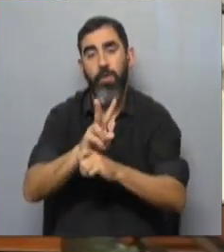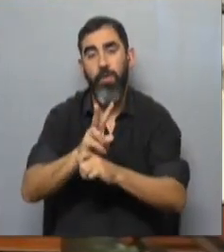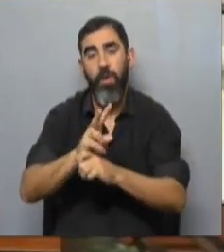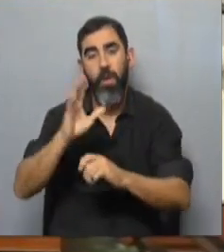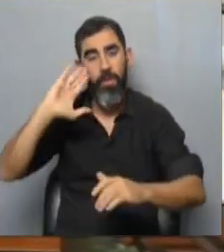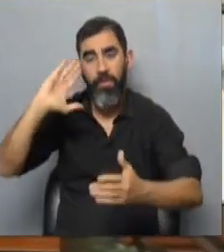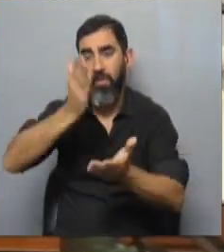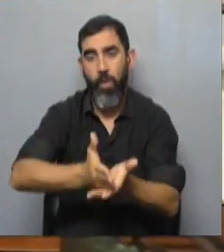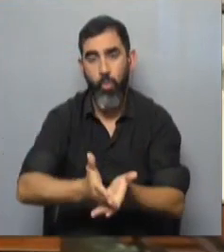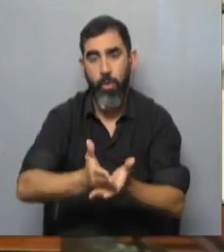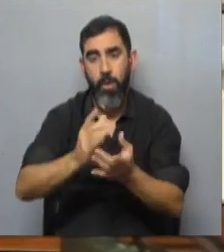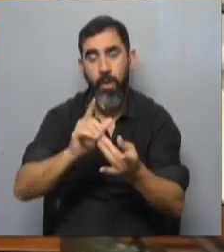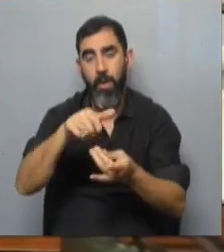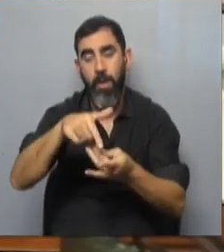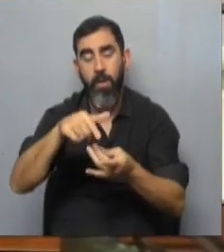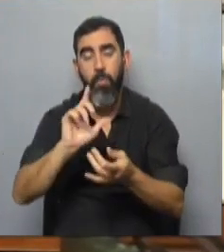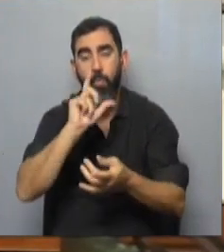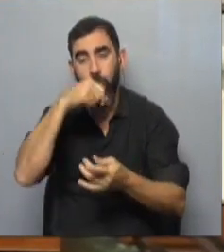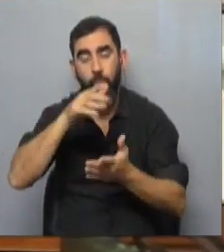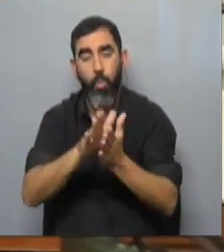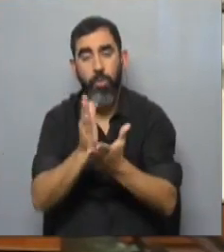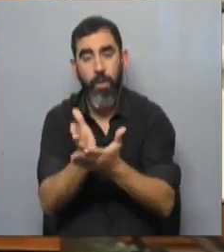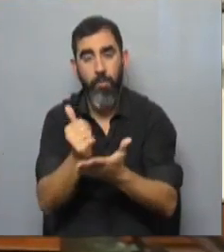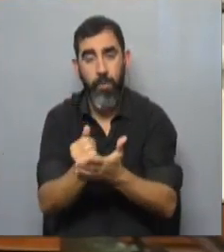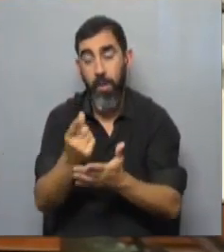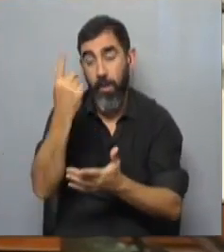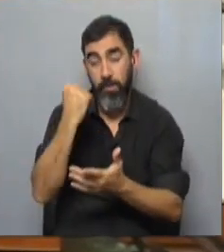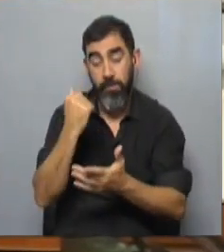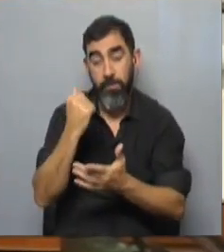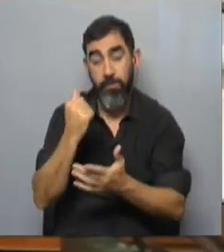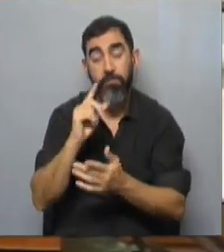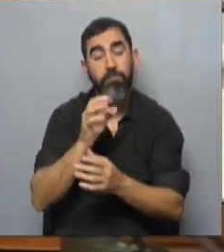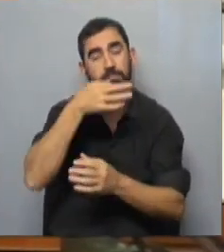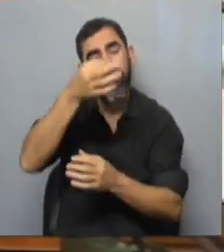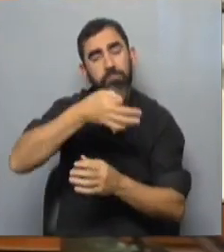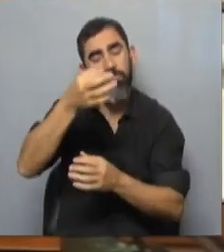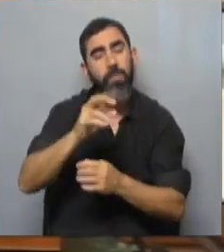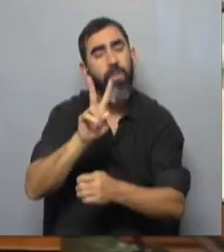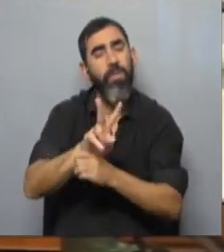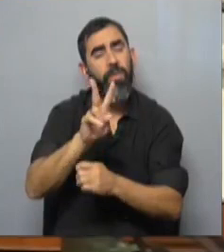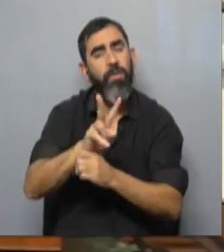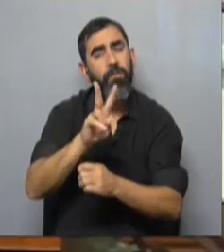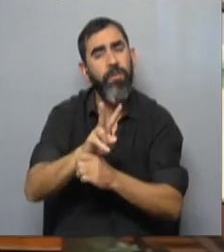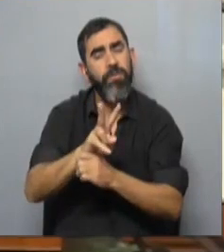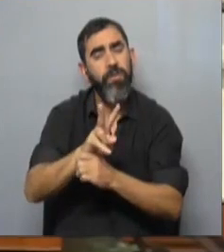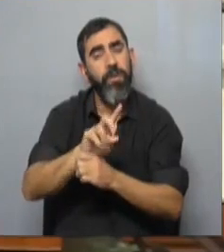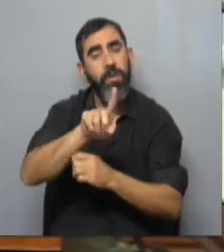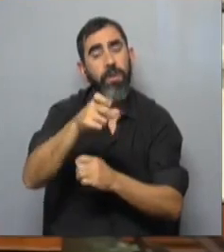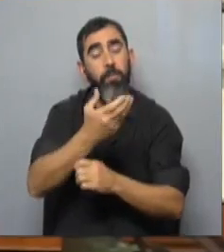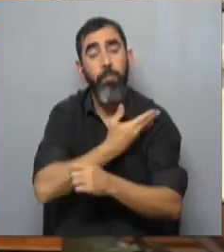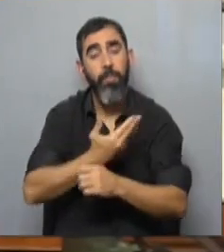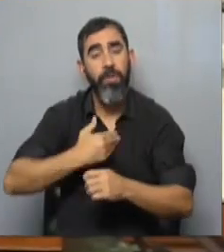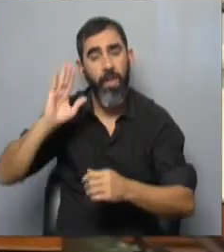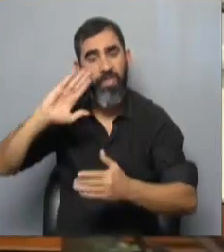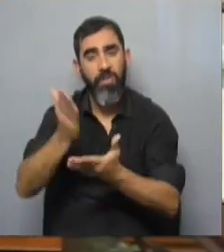golpista en el Parlamento de Montevideo. Concretamente ayer la intervención fue en defensa de la expresidenta